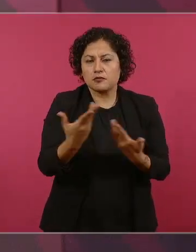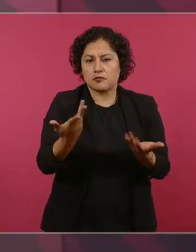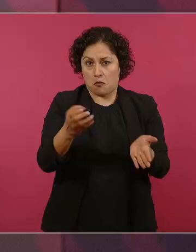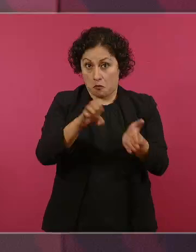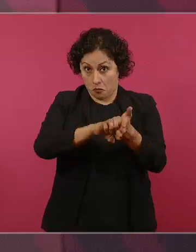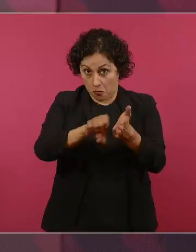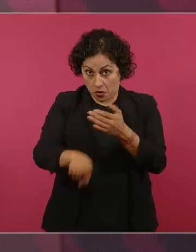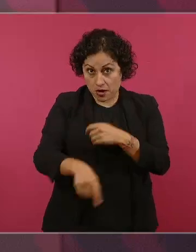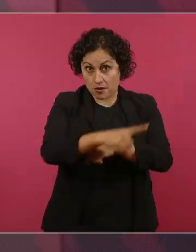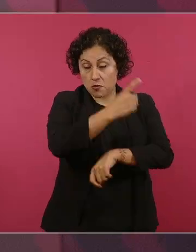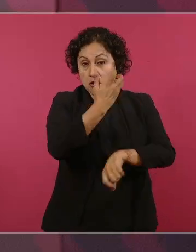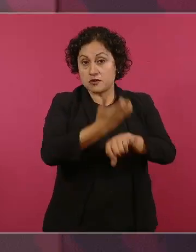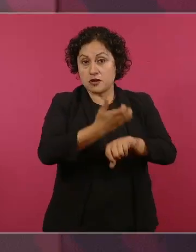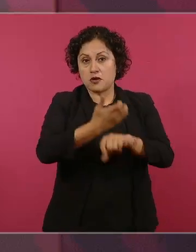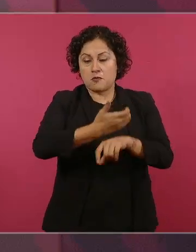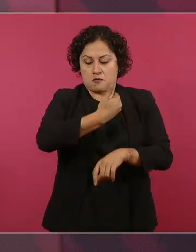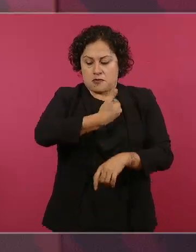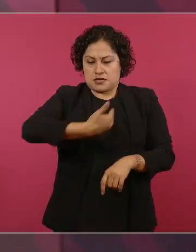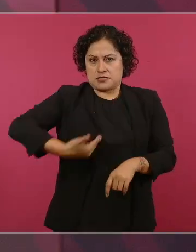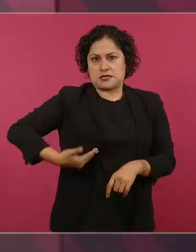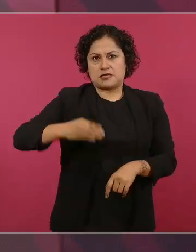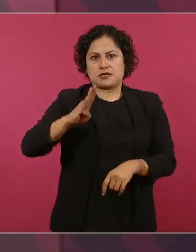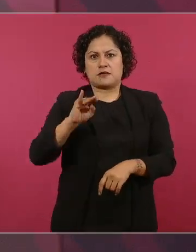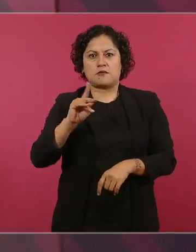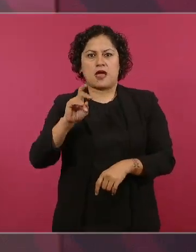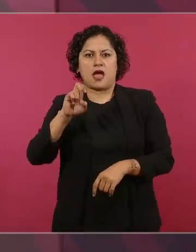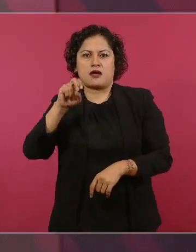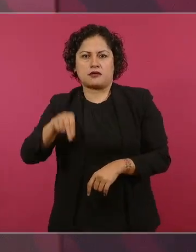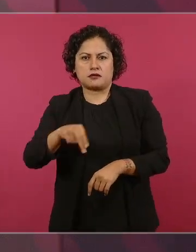Y además se los puedo probar